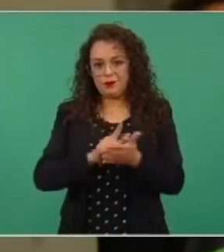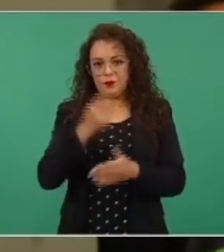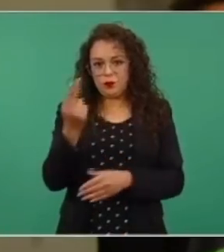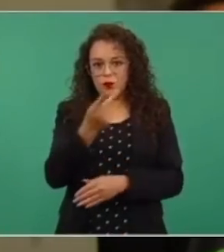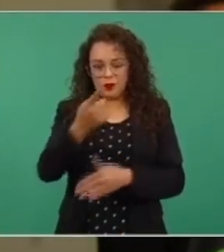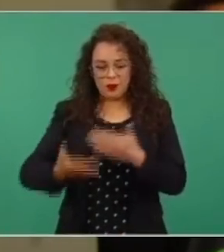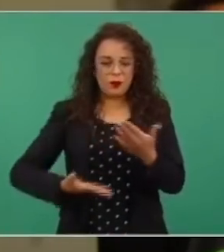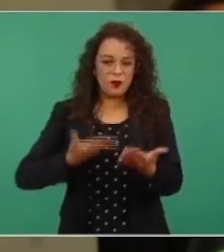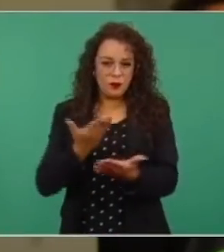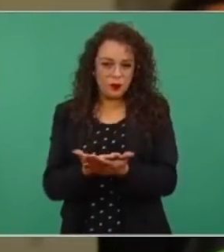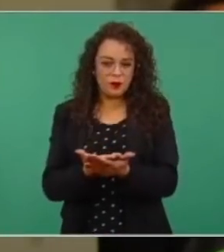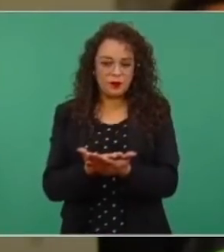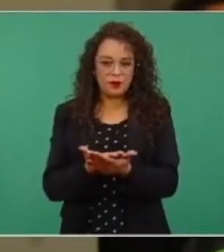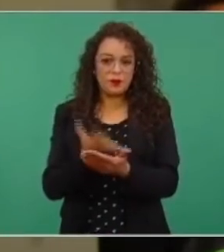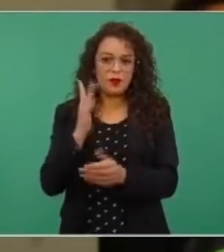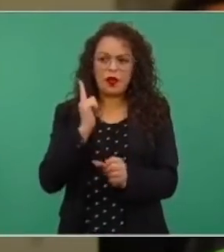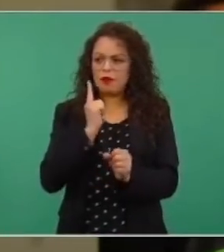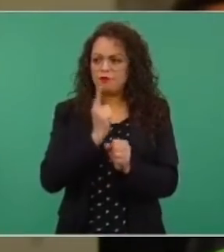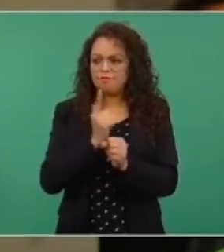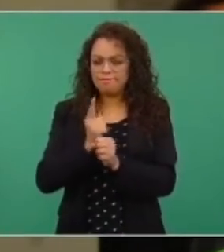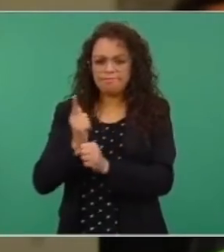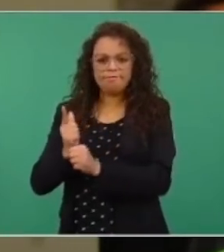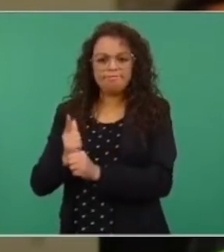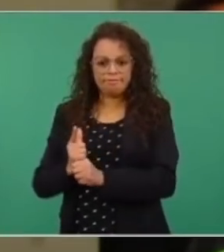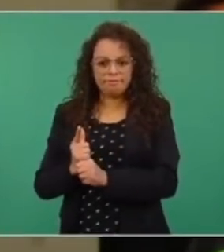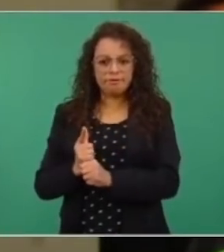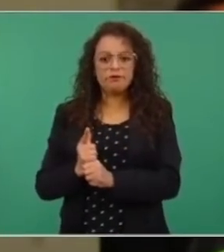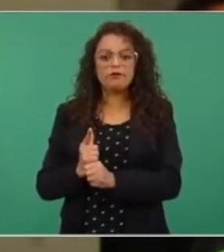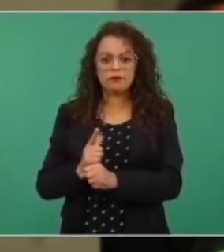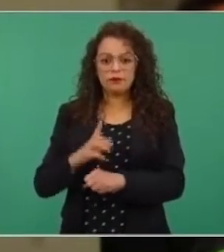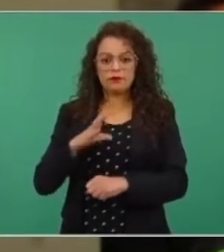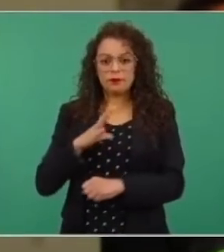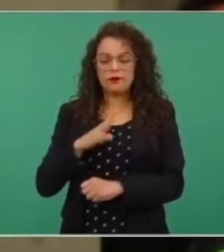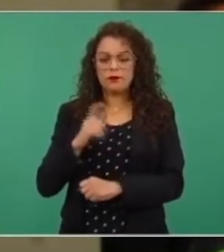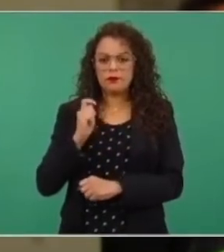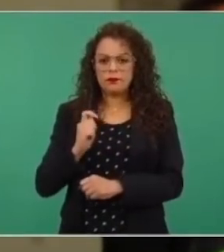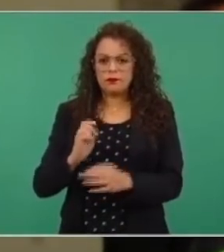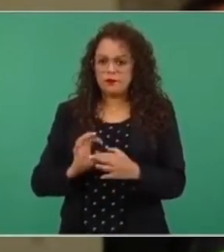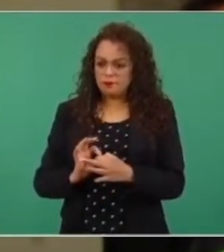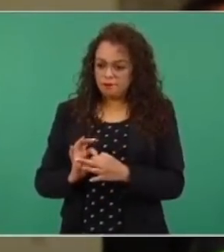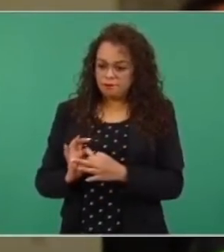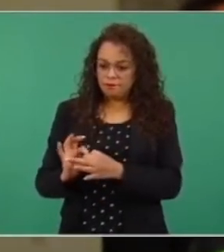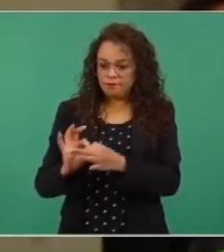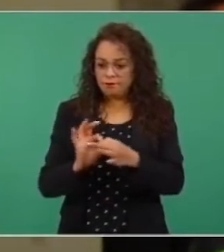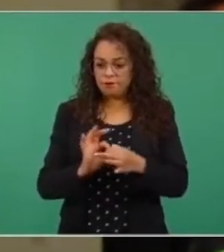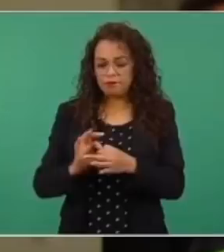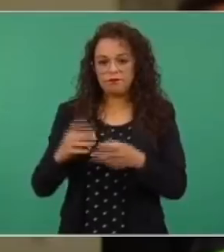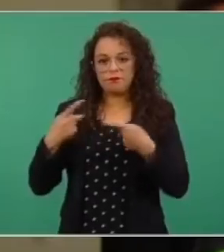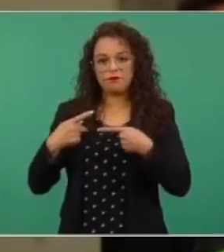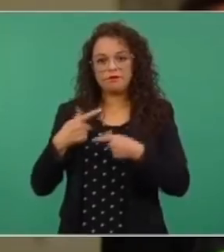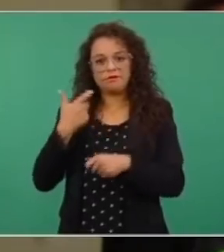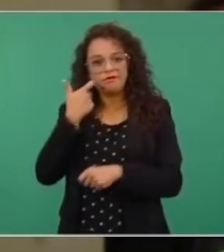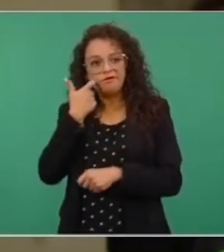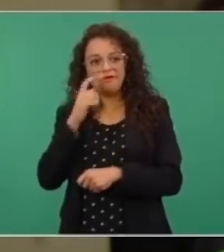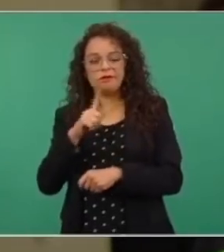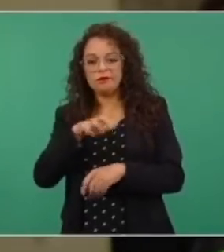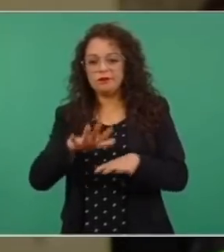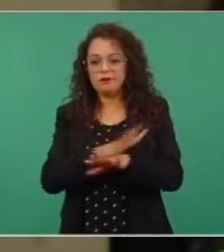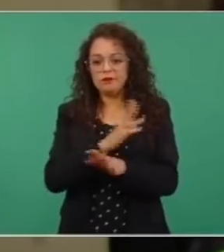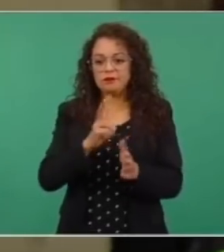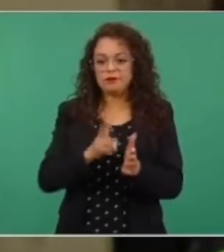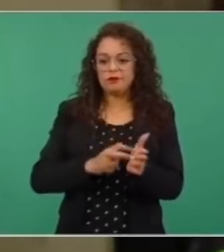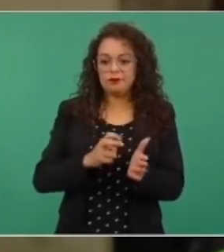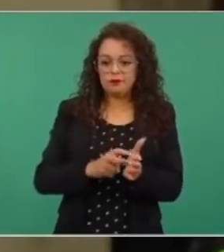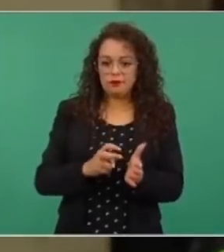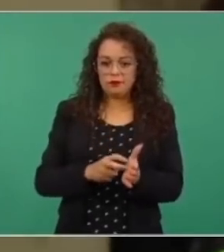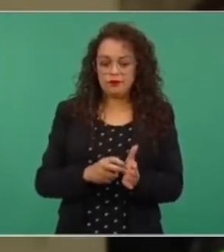Como hemos visto, hay un lado sincronizado en contra de la reforma eléctrica. Nosotros en